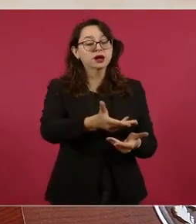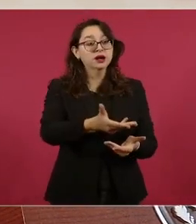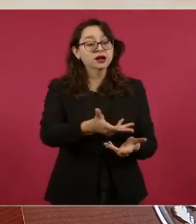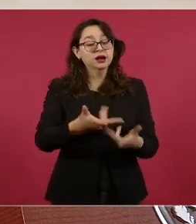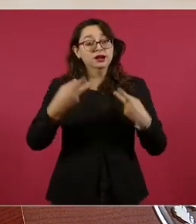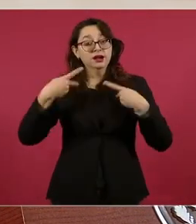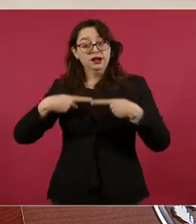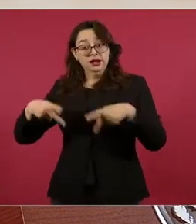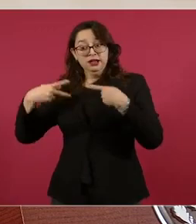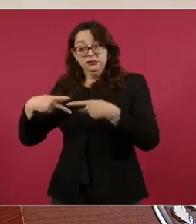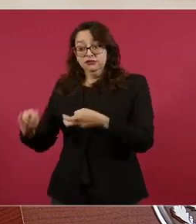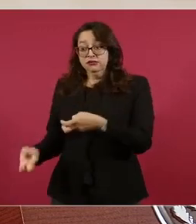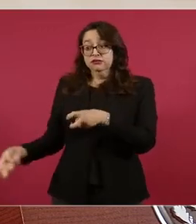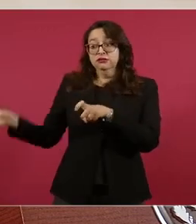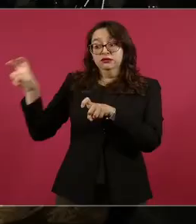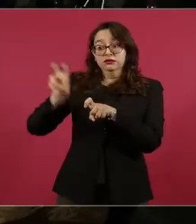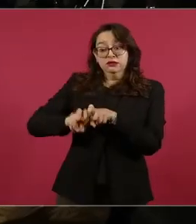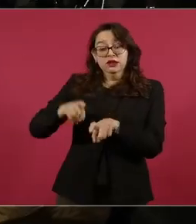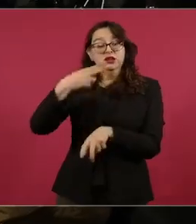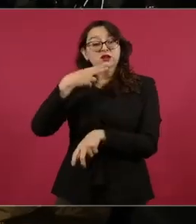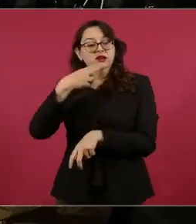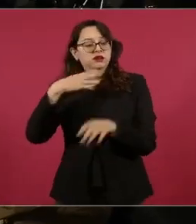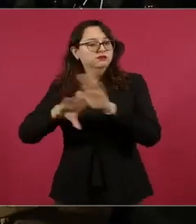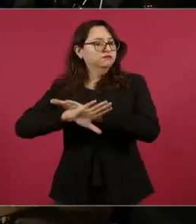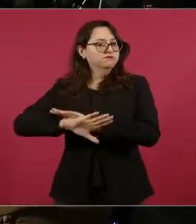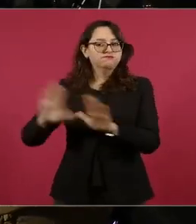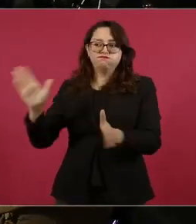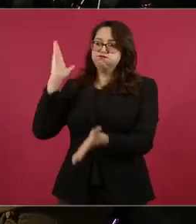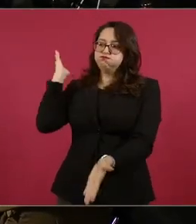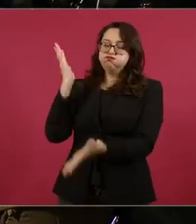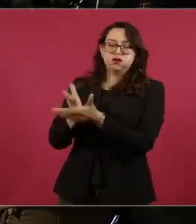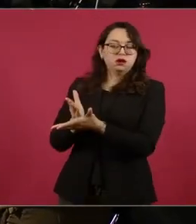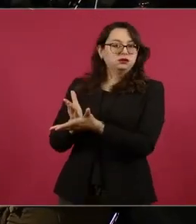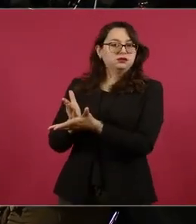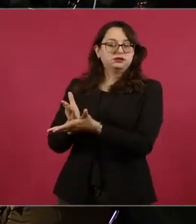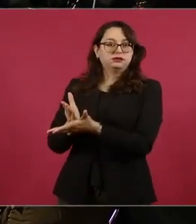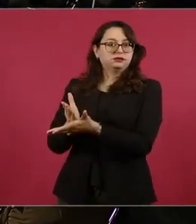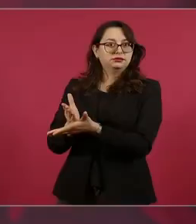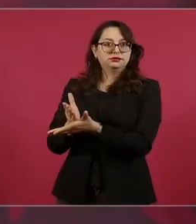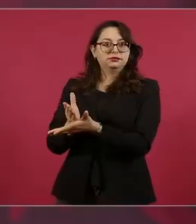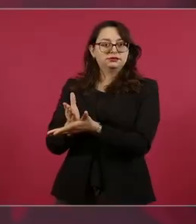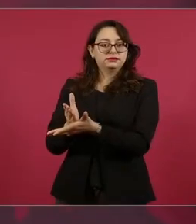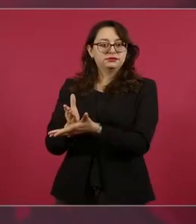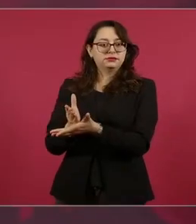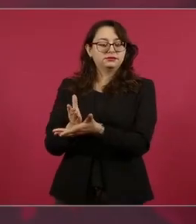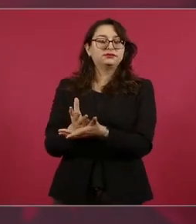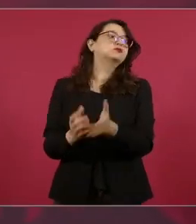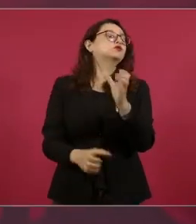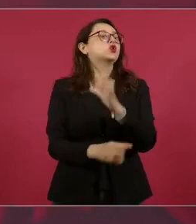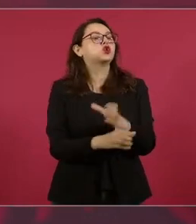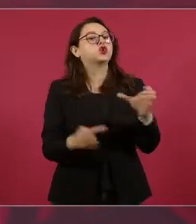servicio de trenes de pasajeros y Nada más quedó la